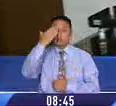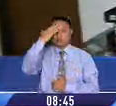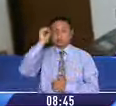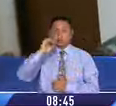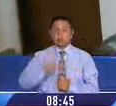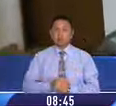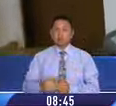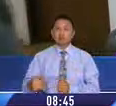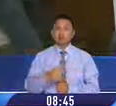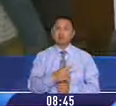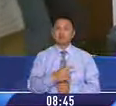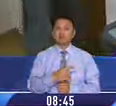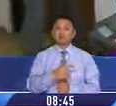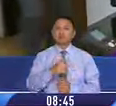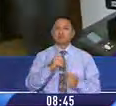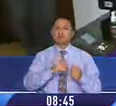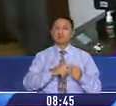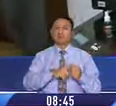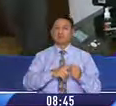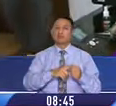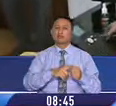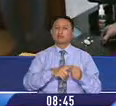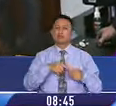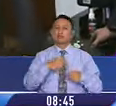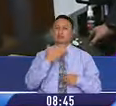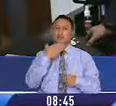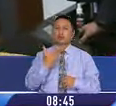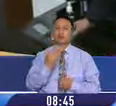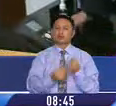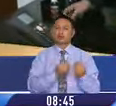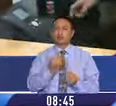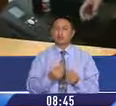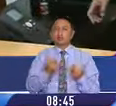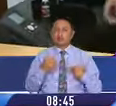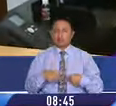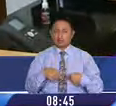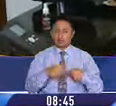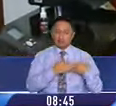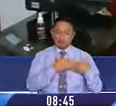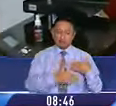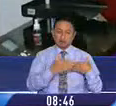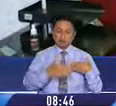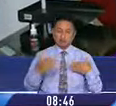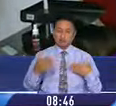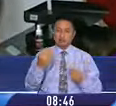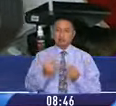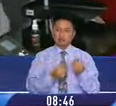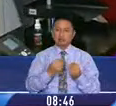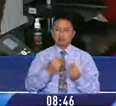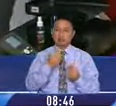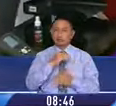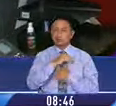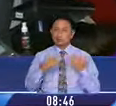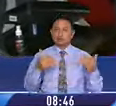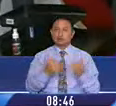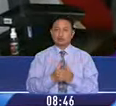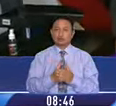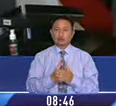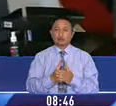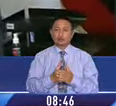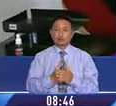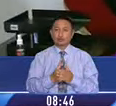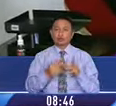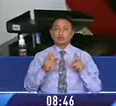exactamente cuál es la situación del Metro de Quito, en qué situación se dejó, en qué situación quedó todo